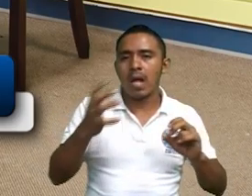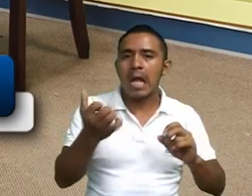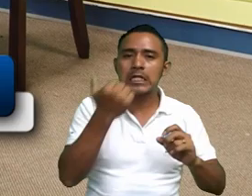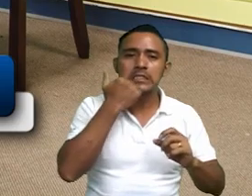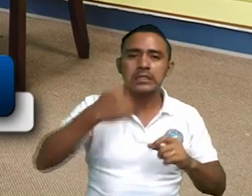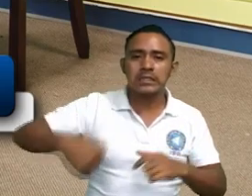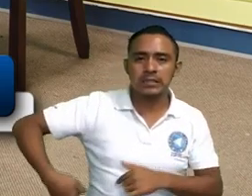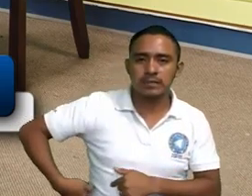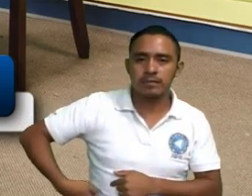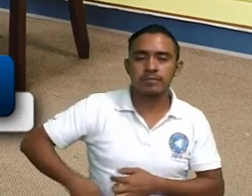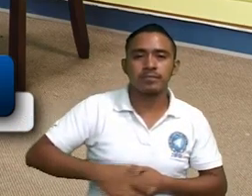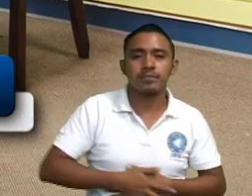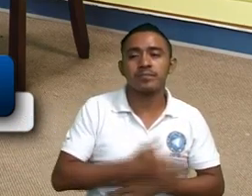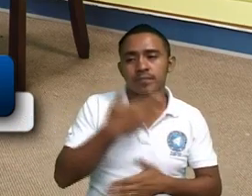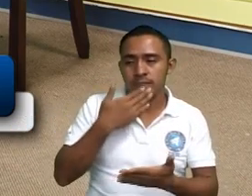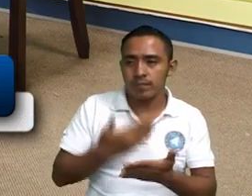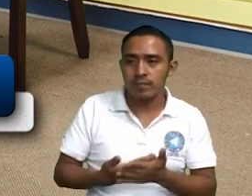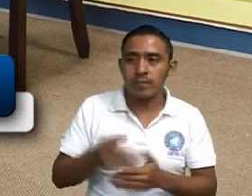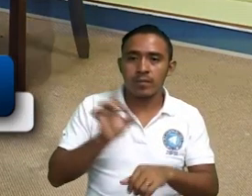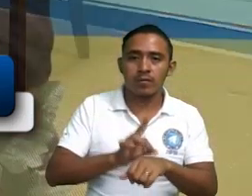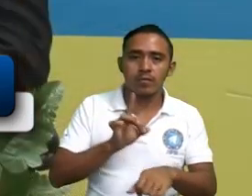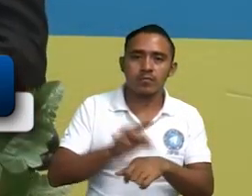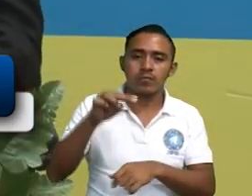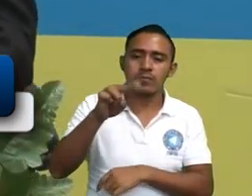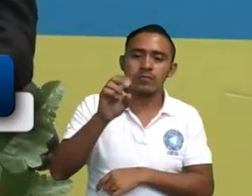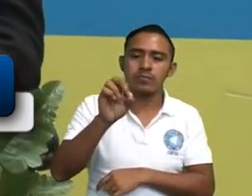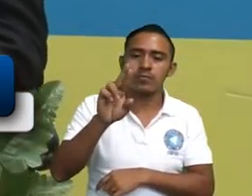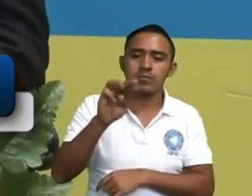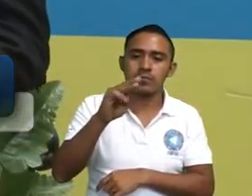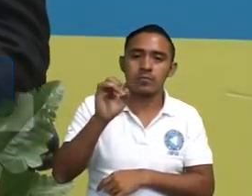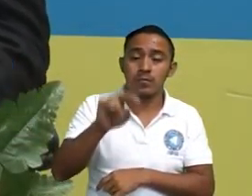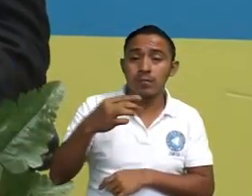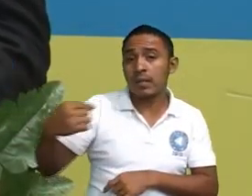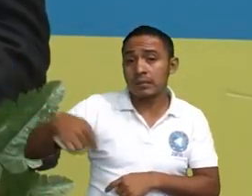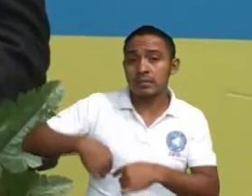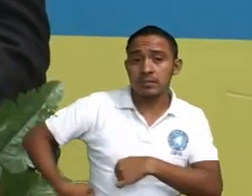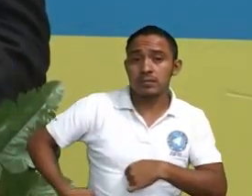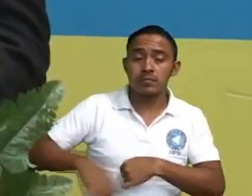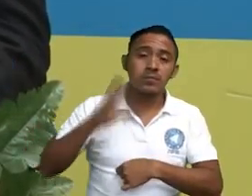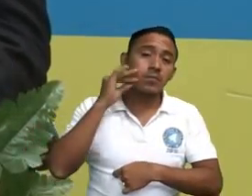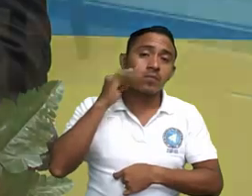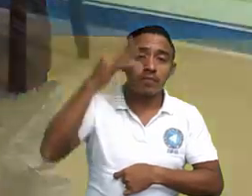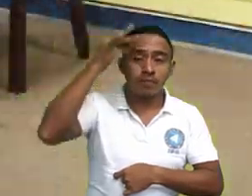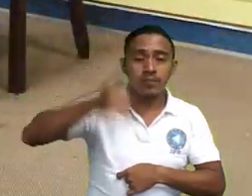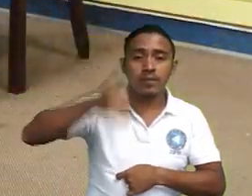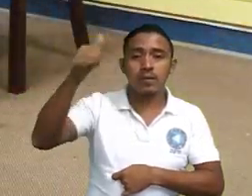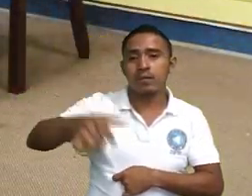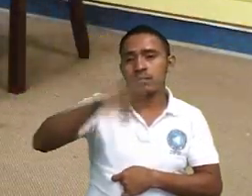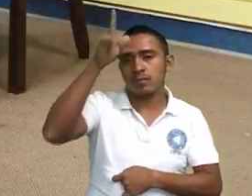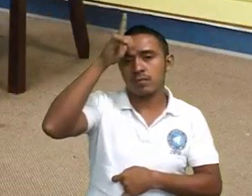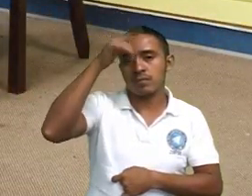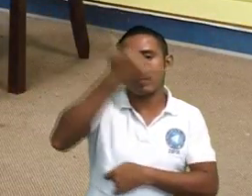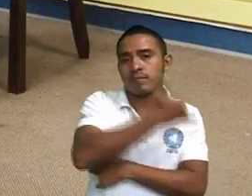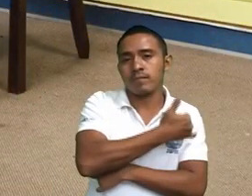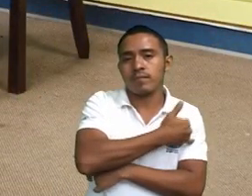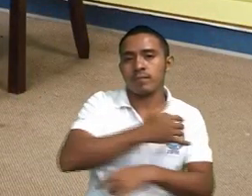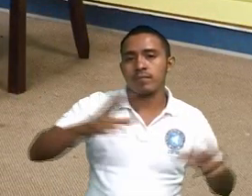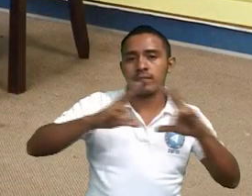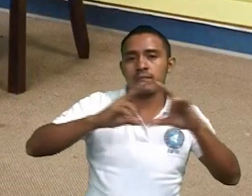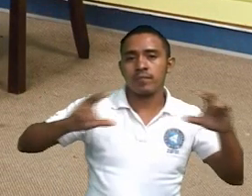la vesícula. Le agradecemos al doctor Norman Narváez, quien es cirujano general del Hospital de Referencia Nacional